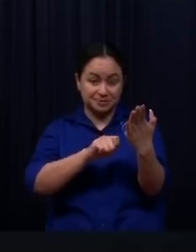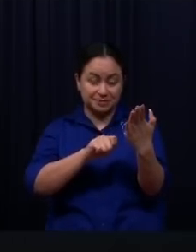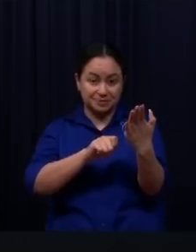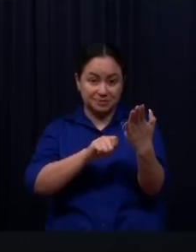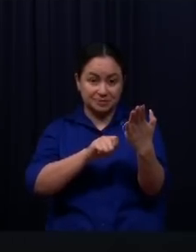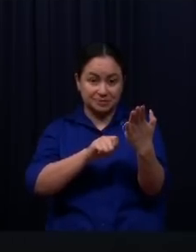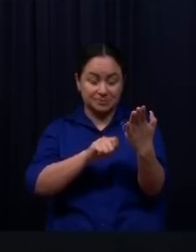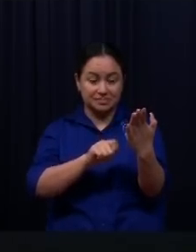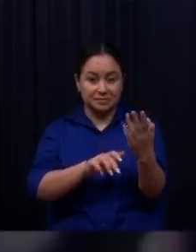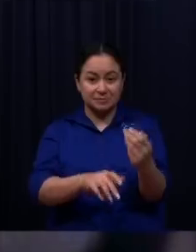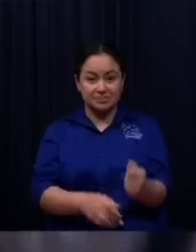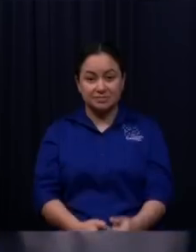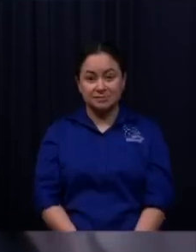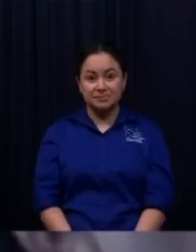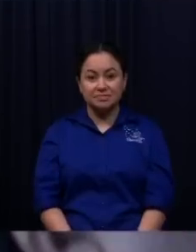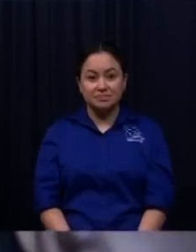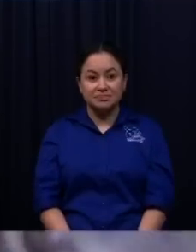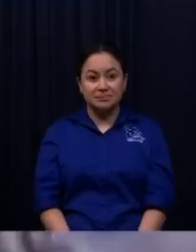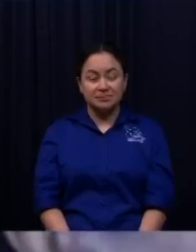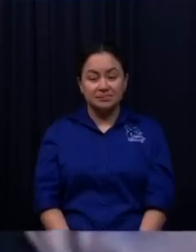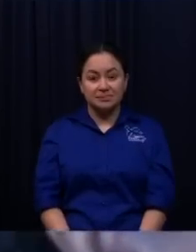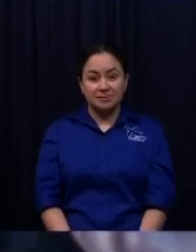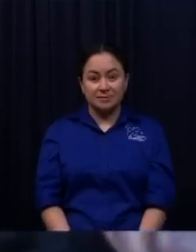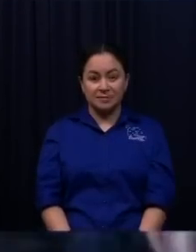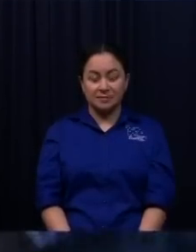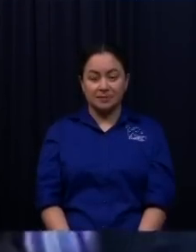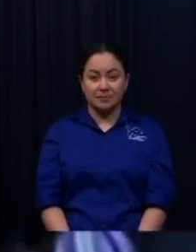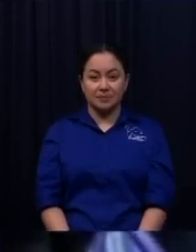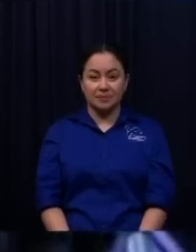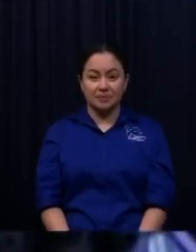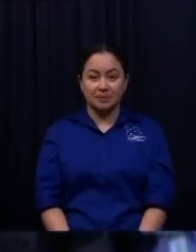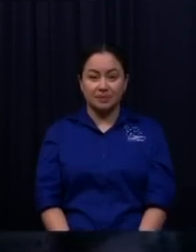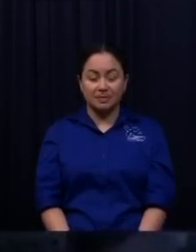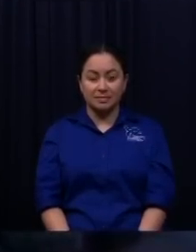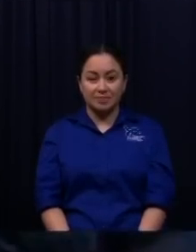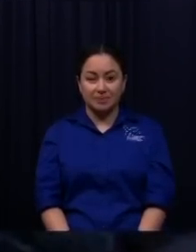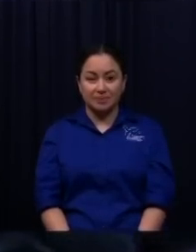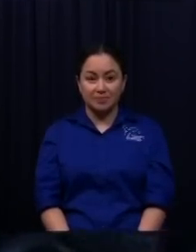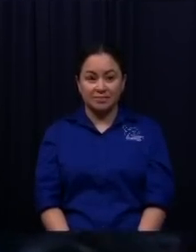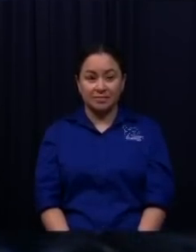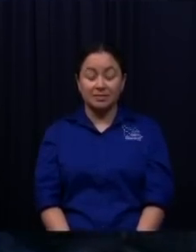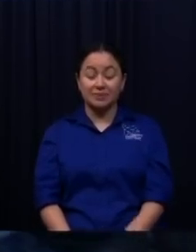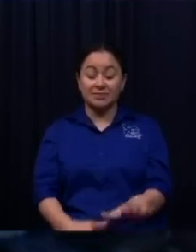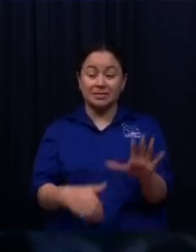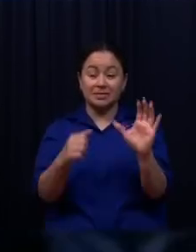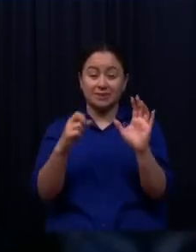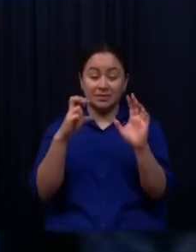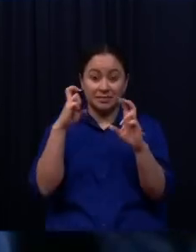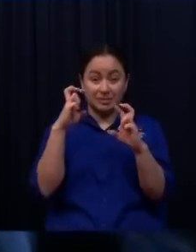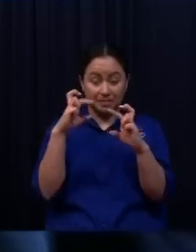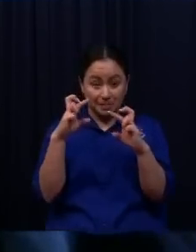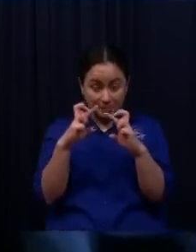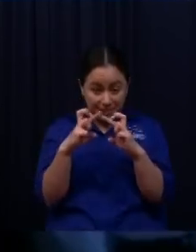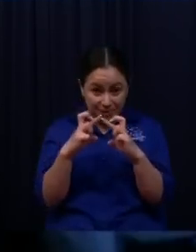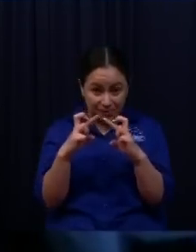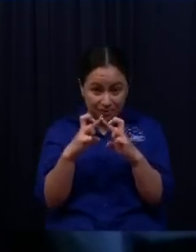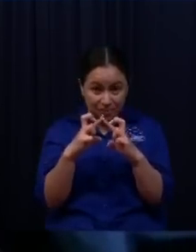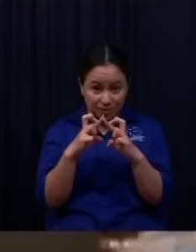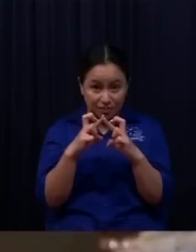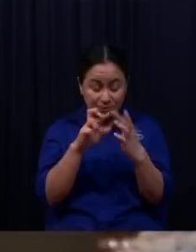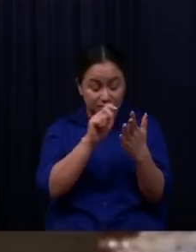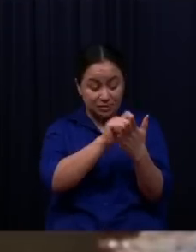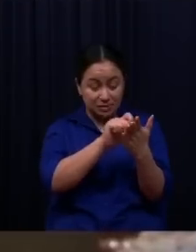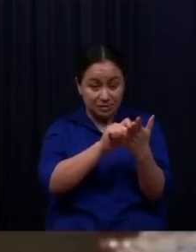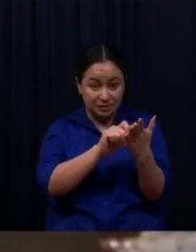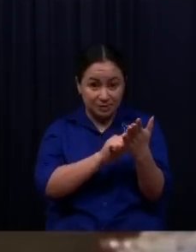la diáspora, a los hebreos que están en la diáspora, y Pablo escribe 14